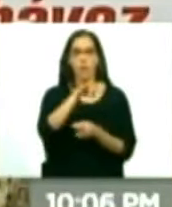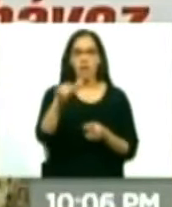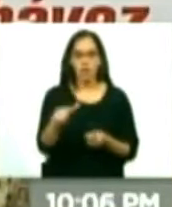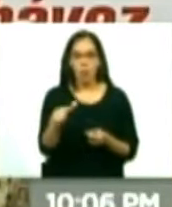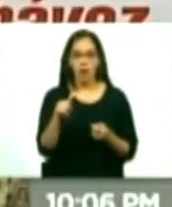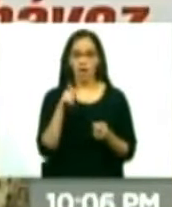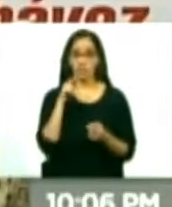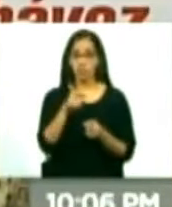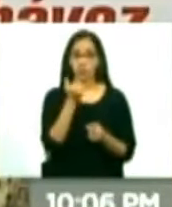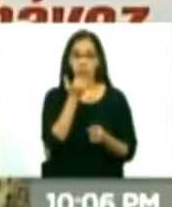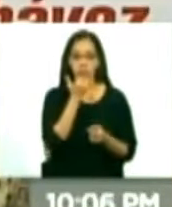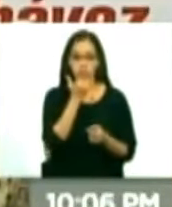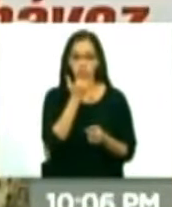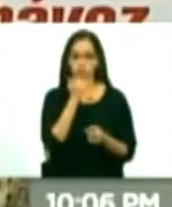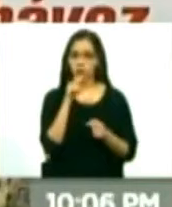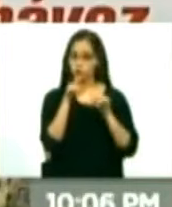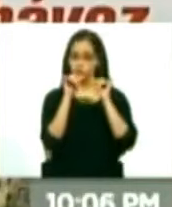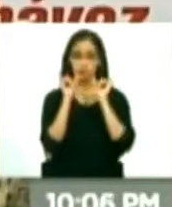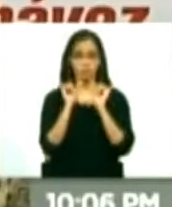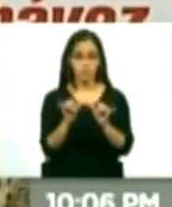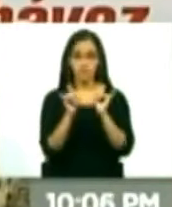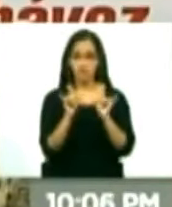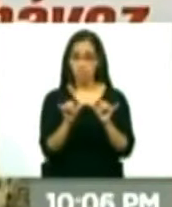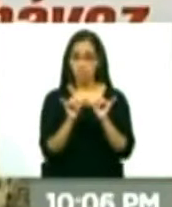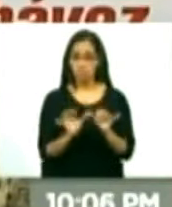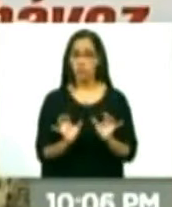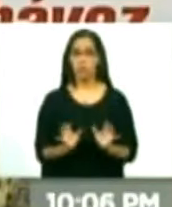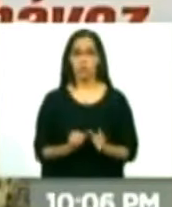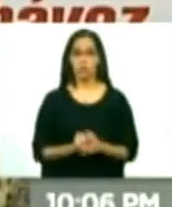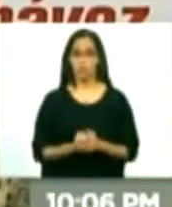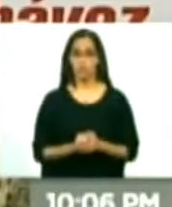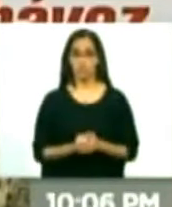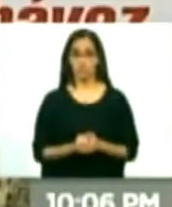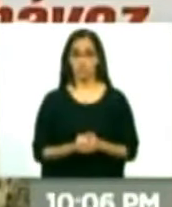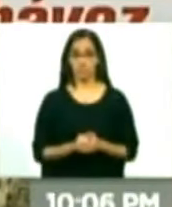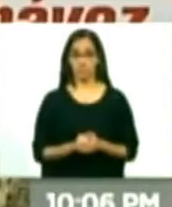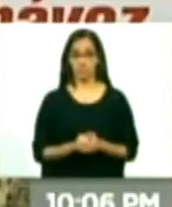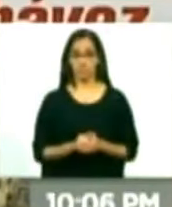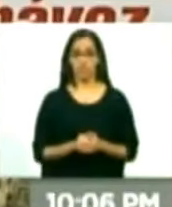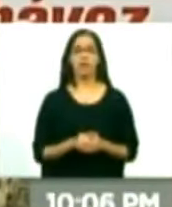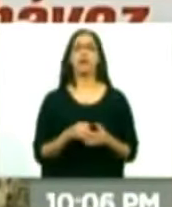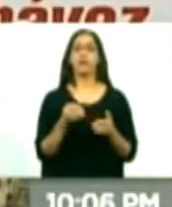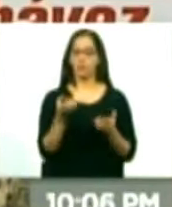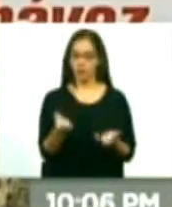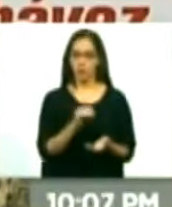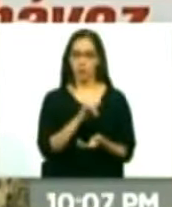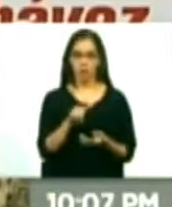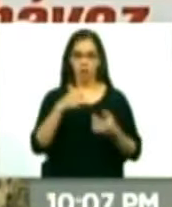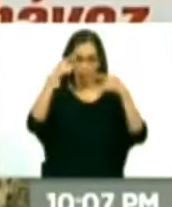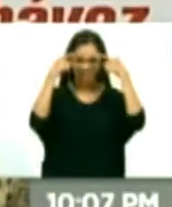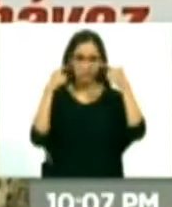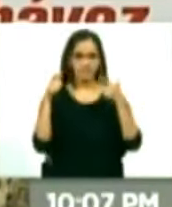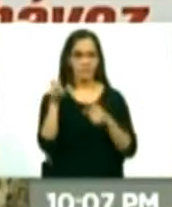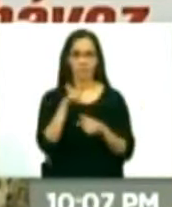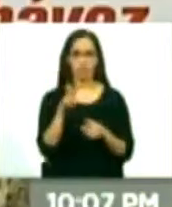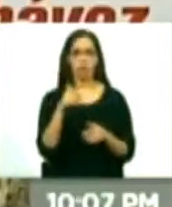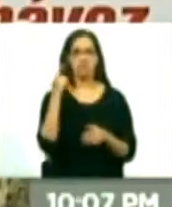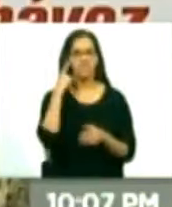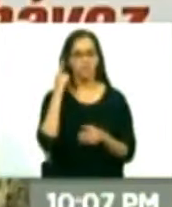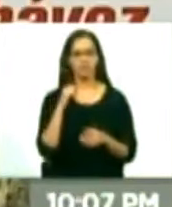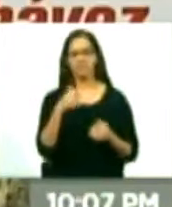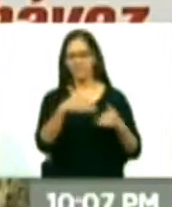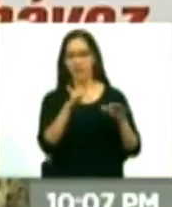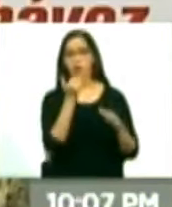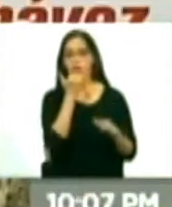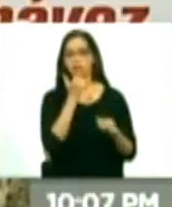en Altamira. Eso es hechura de comandante Chávez y de José Vicente. Déjenlos ahí, que se cocinen en su